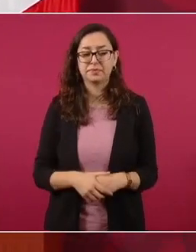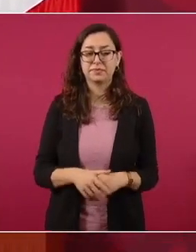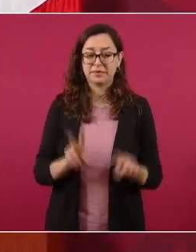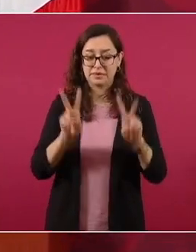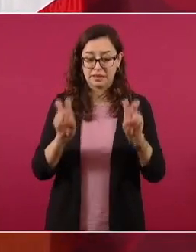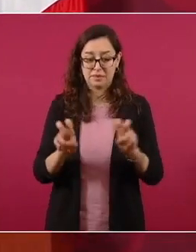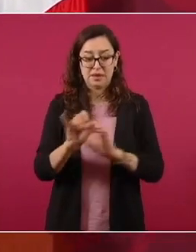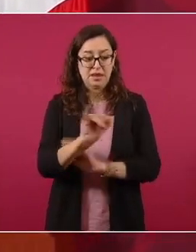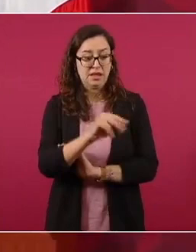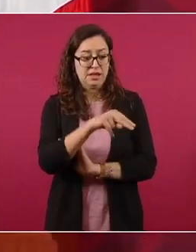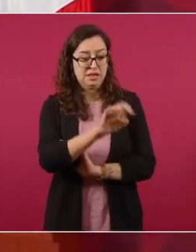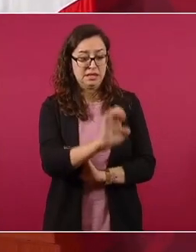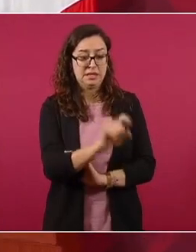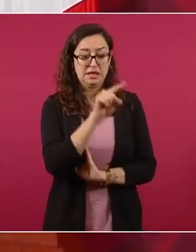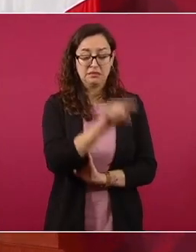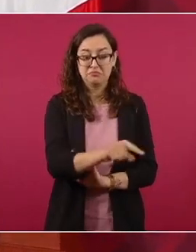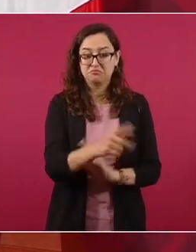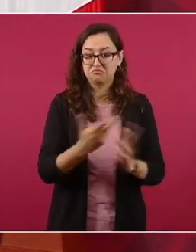el INE.